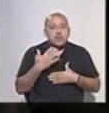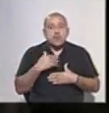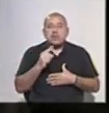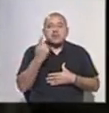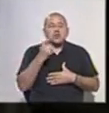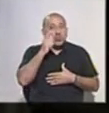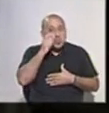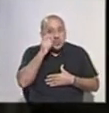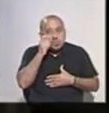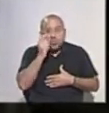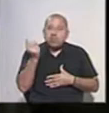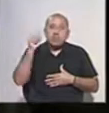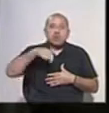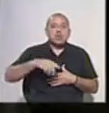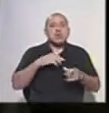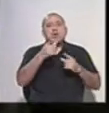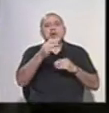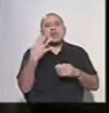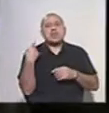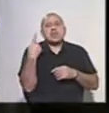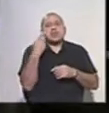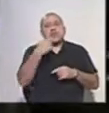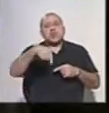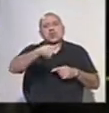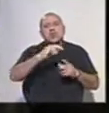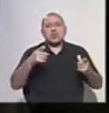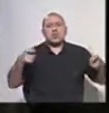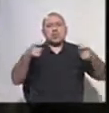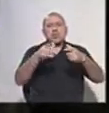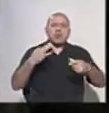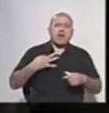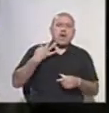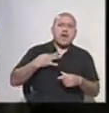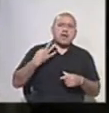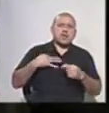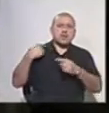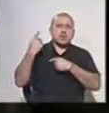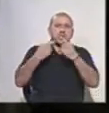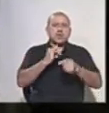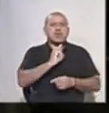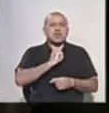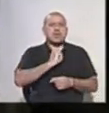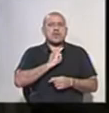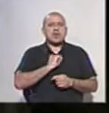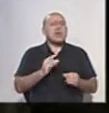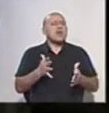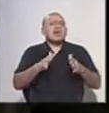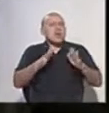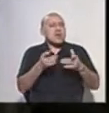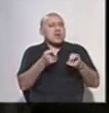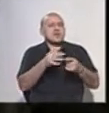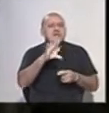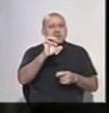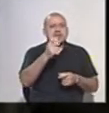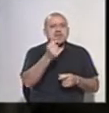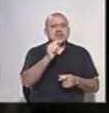turista que llega. Y escucho que el director de un conjunto dice que es un conjunto de muchos años y con una identidad definida. ¿Cuál sería la identidad definida de